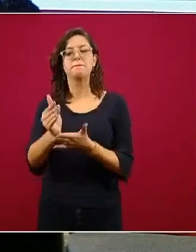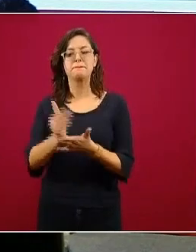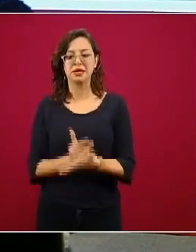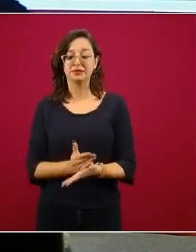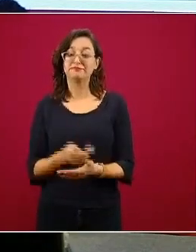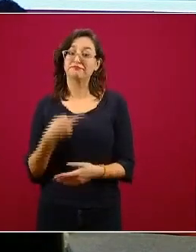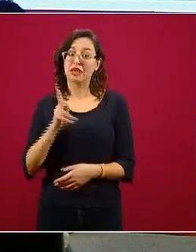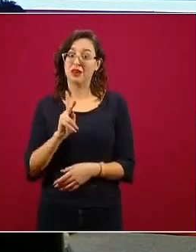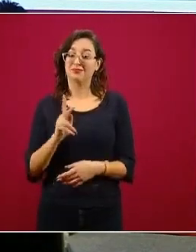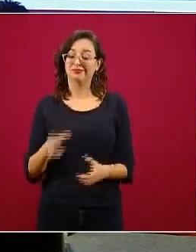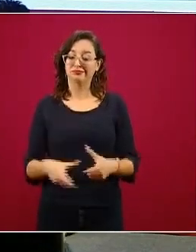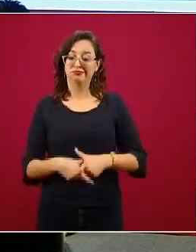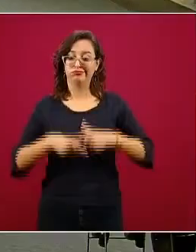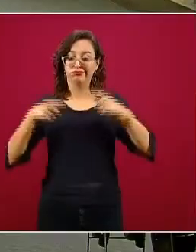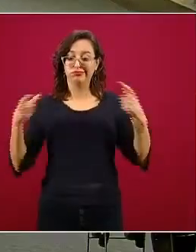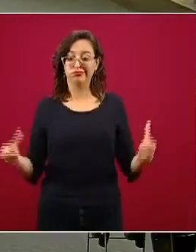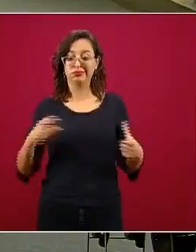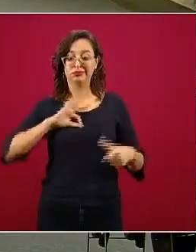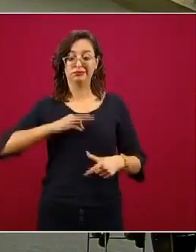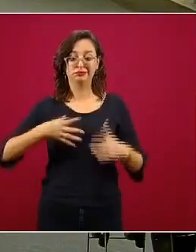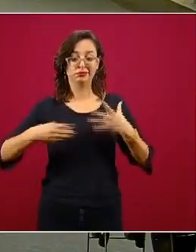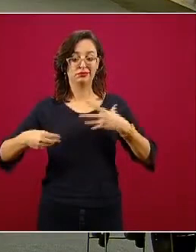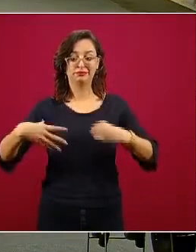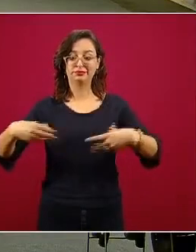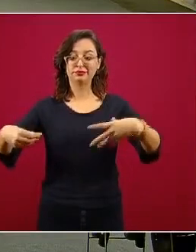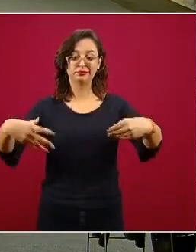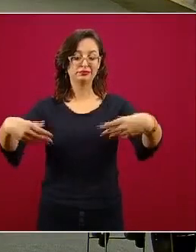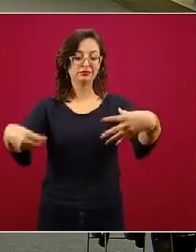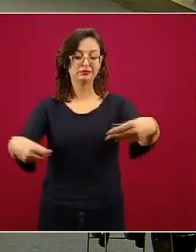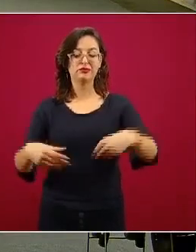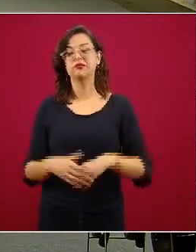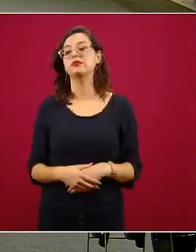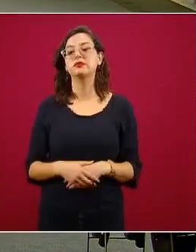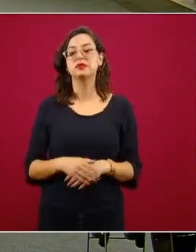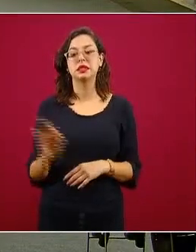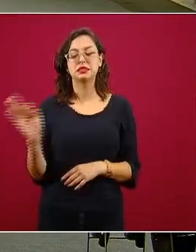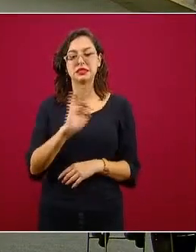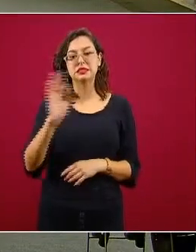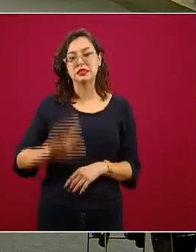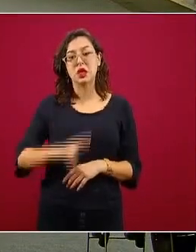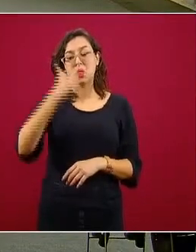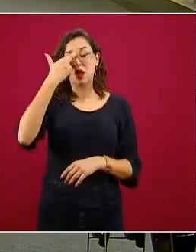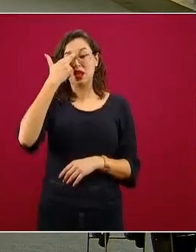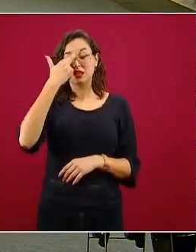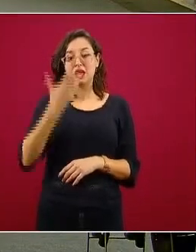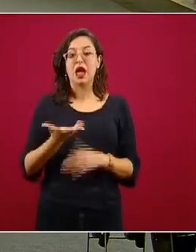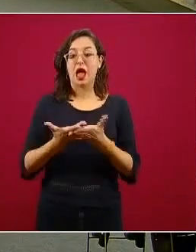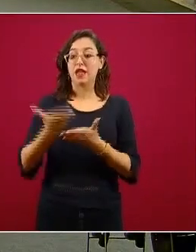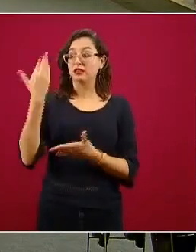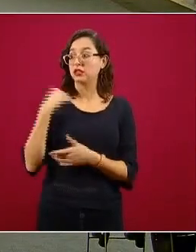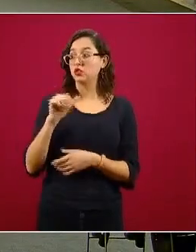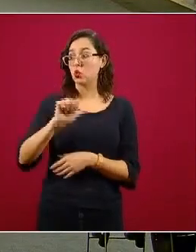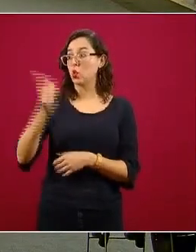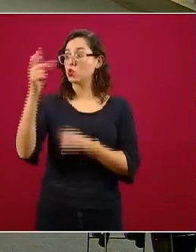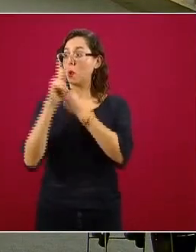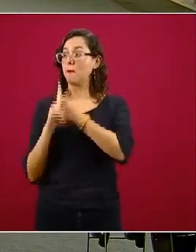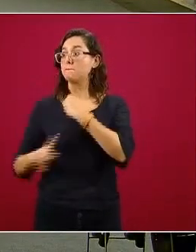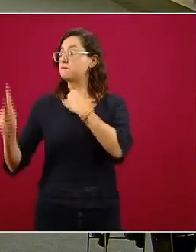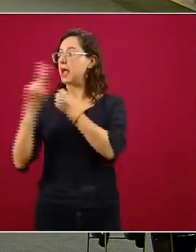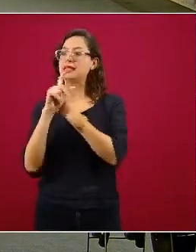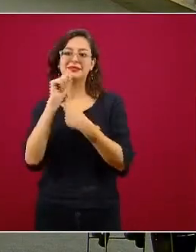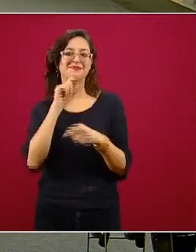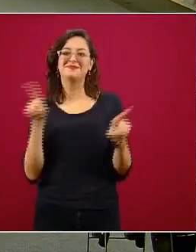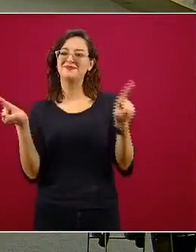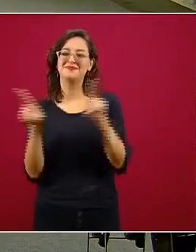es la señal preocupante. Quizá recuerdan que hace unos días presentamos un país donde vimos este patrón de